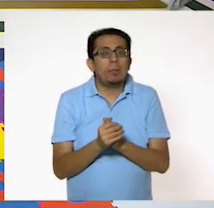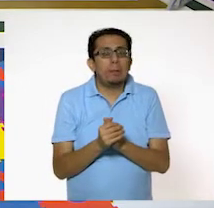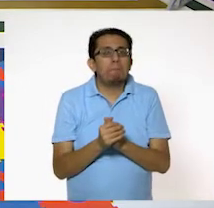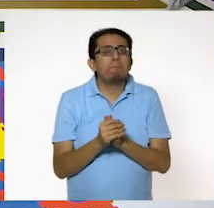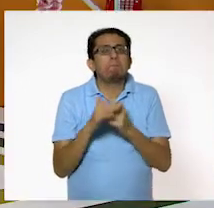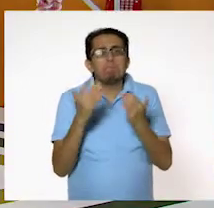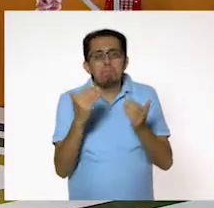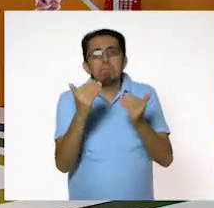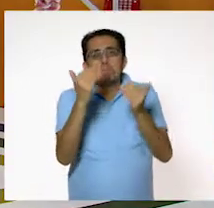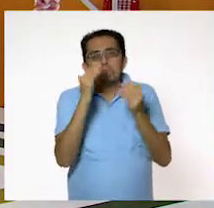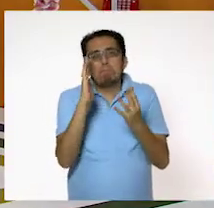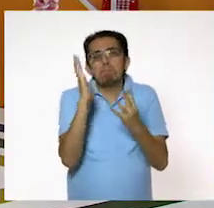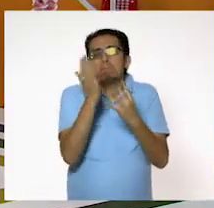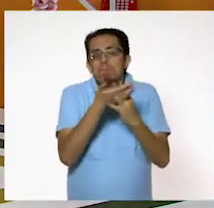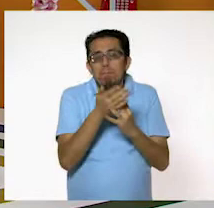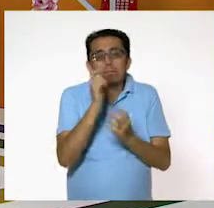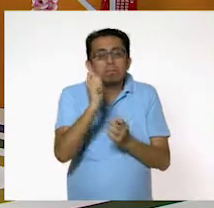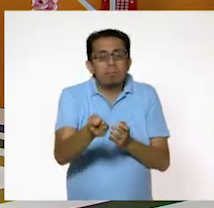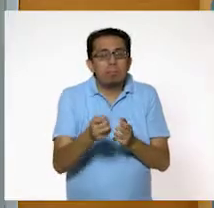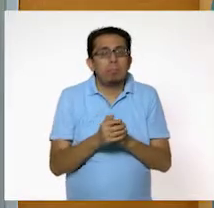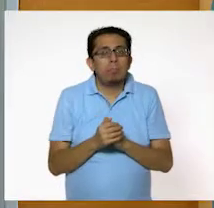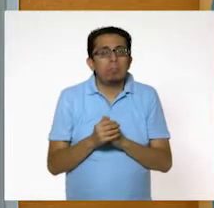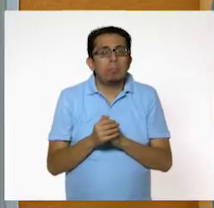apartado del instructivo sería el